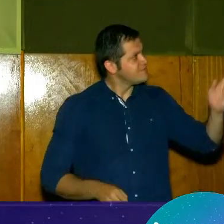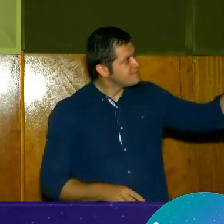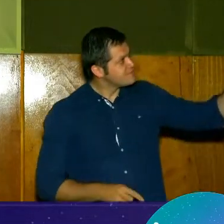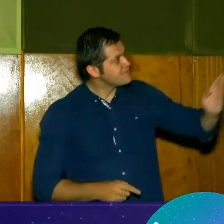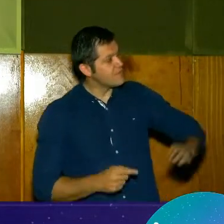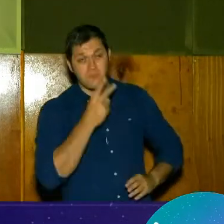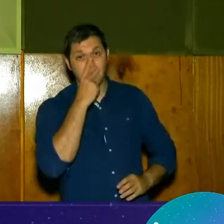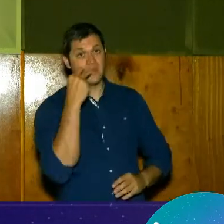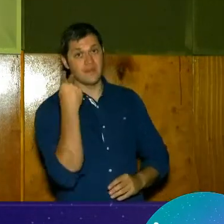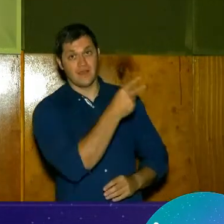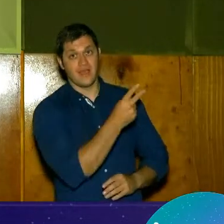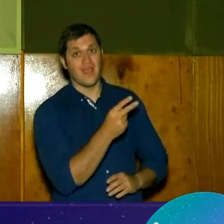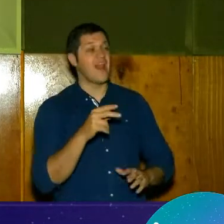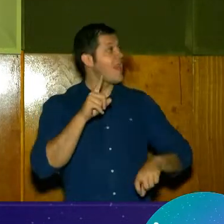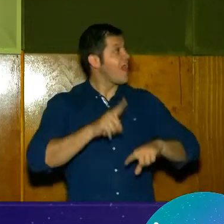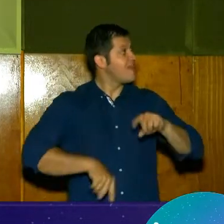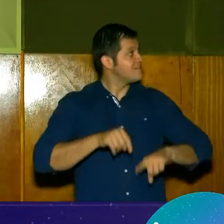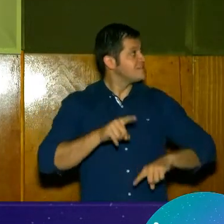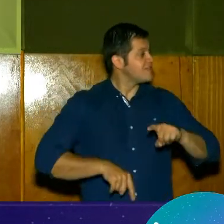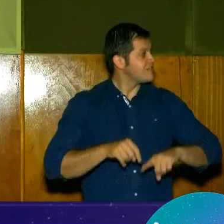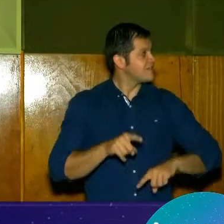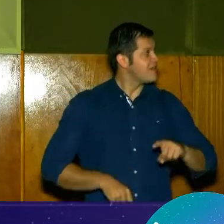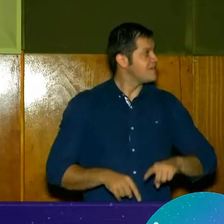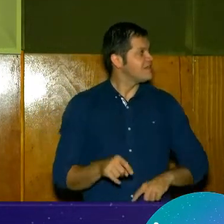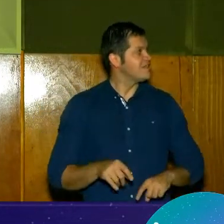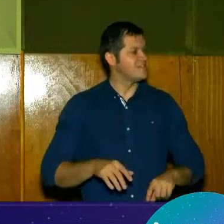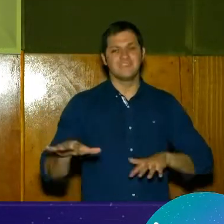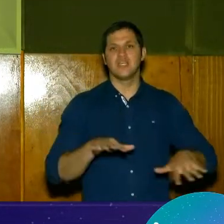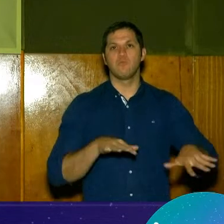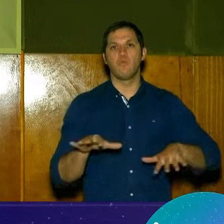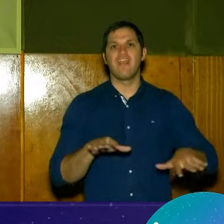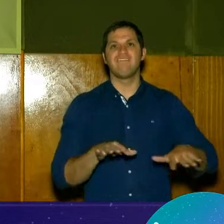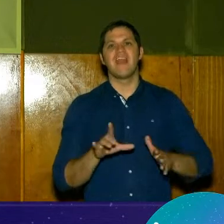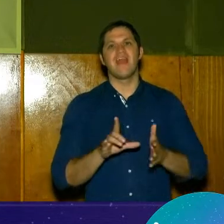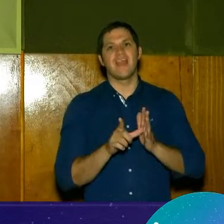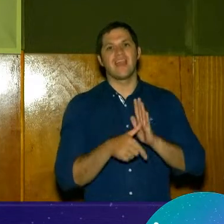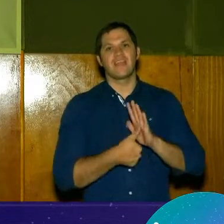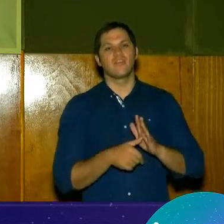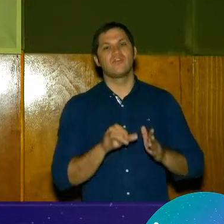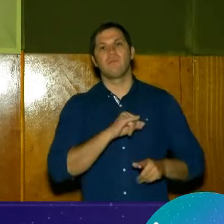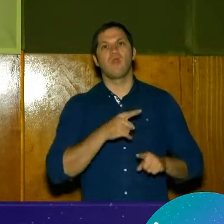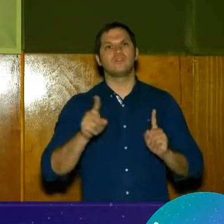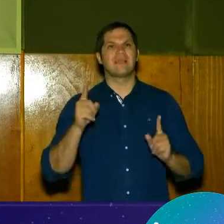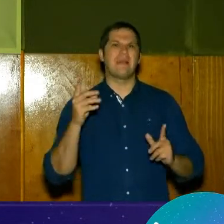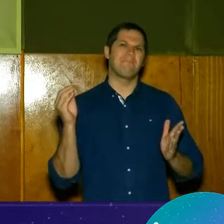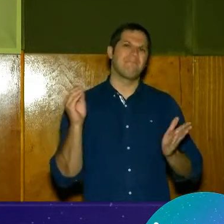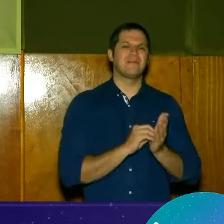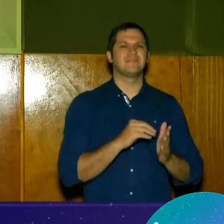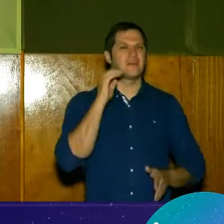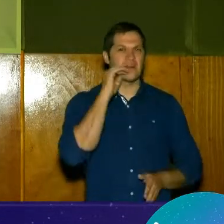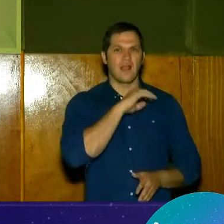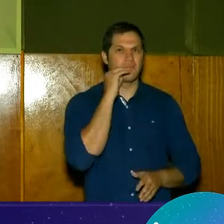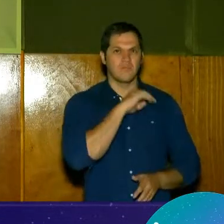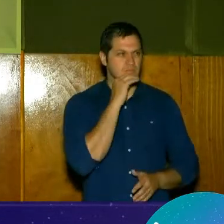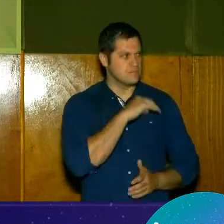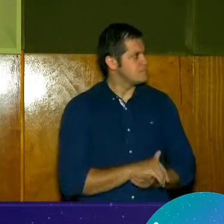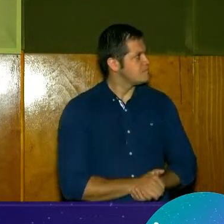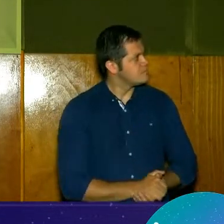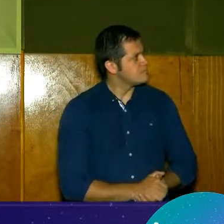fijan en este en esta animación el planeta que está acá de la tierra se mueve aquí más lento